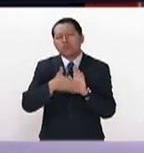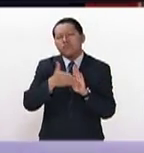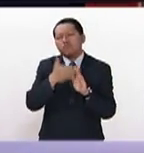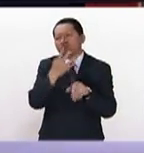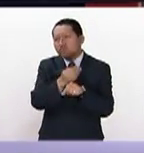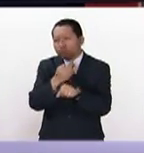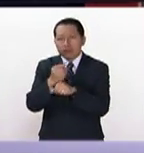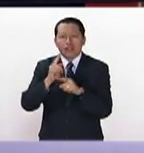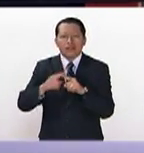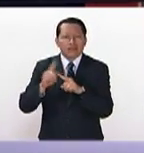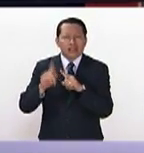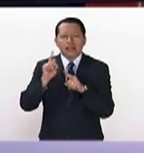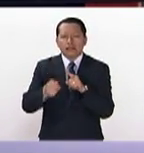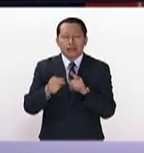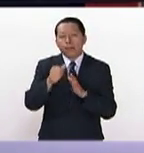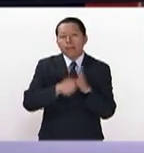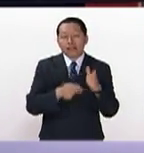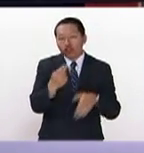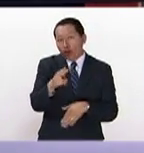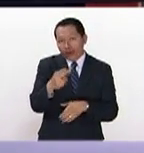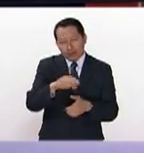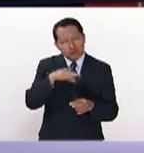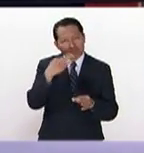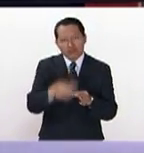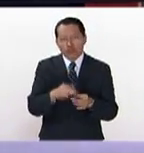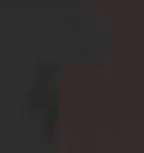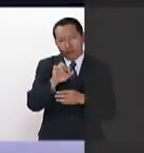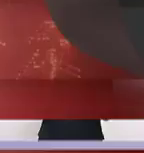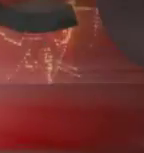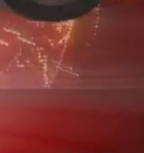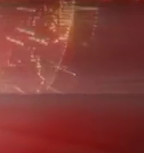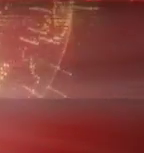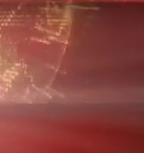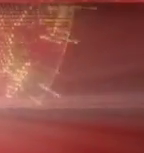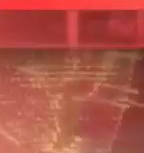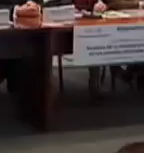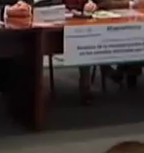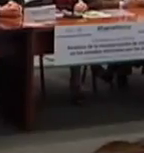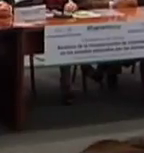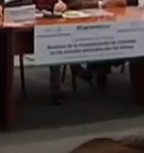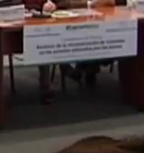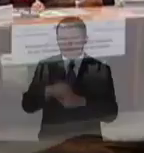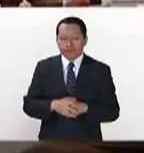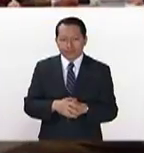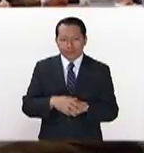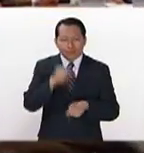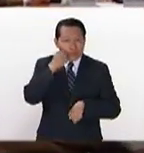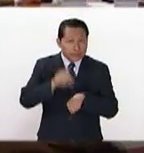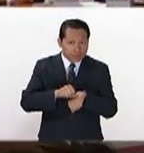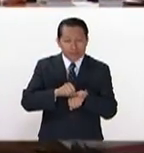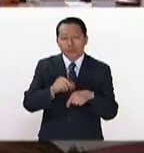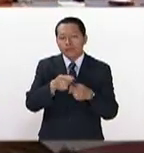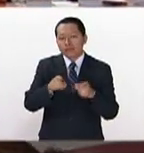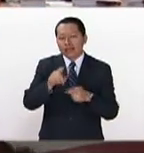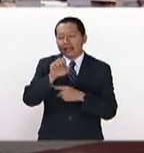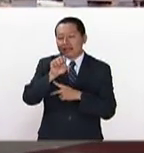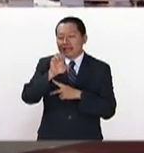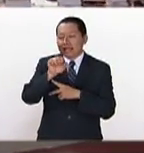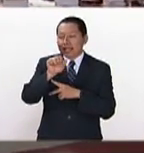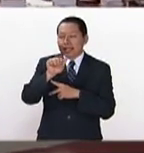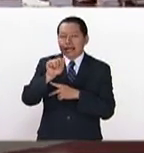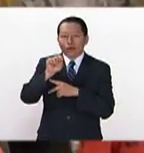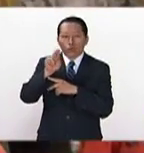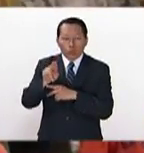terminar en el mes de noviembre. Esto dijo Rosario Robles. La Secretaría de Desarrollo Agrario, Territorial y